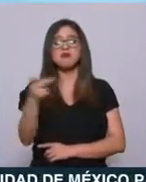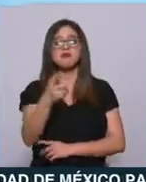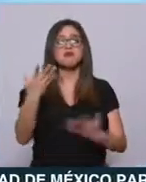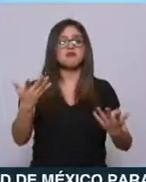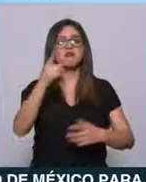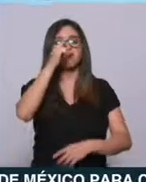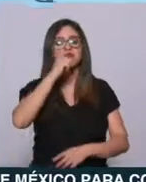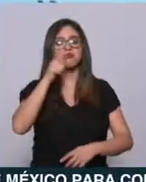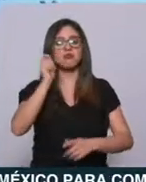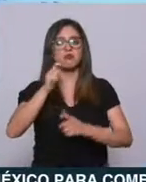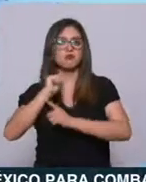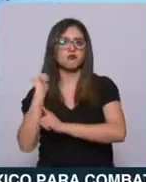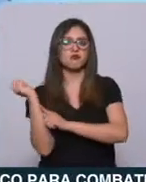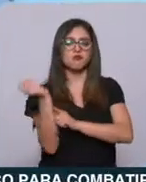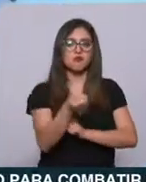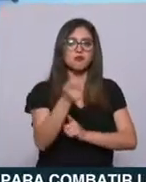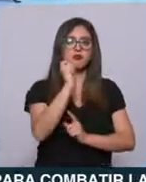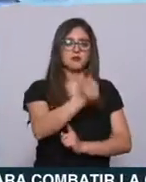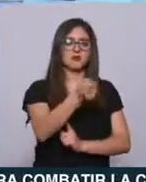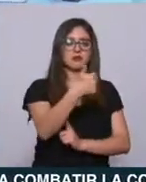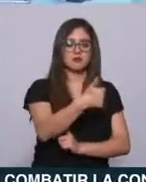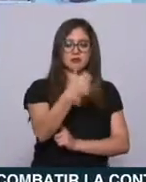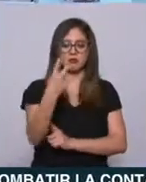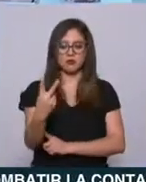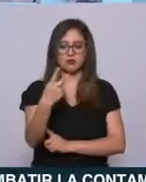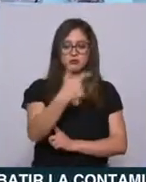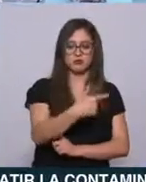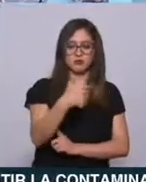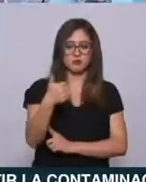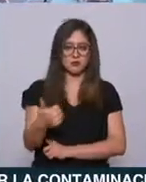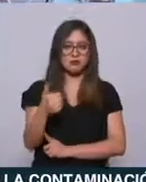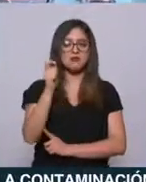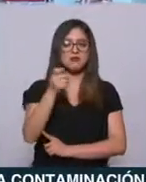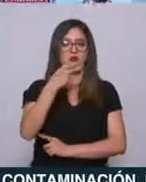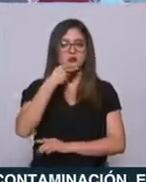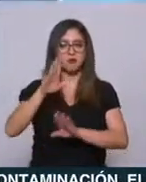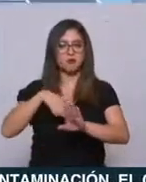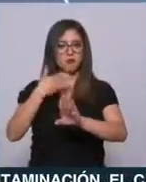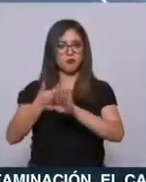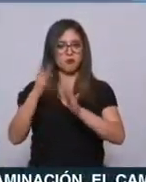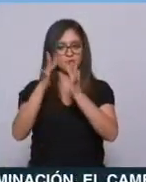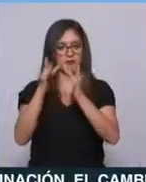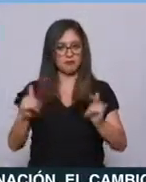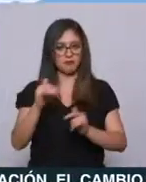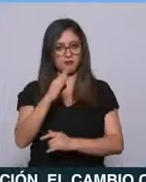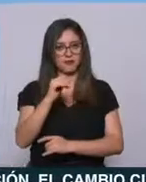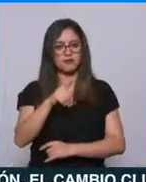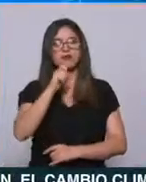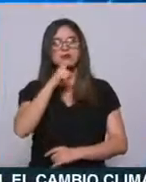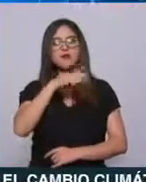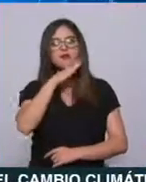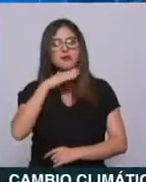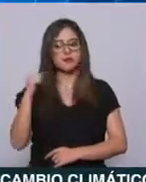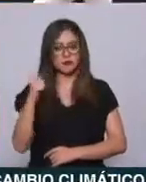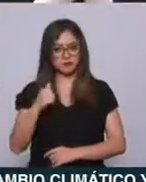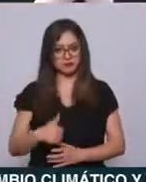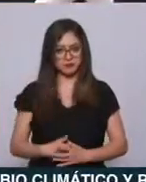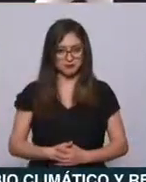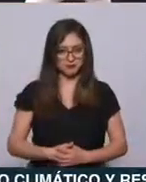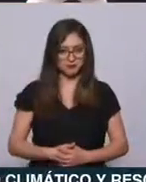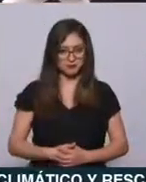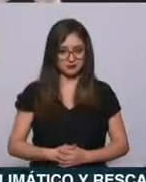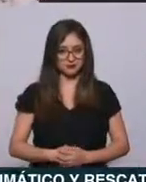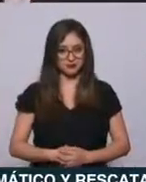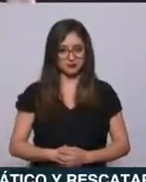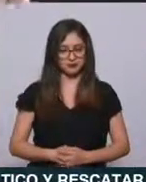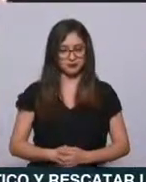su primer partido del torneo por parciales de 6-2 y 7-6 ante el francés Fabrice Martin y el alemán Andreas Mies.